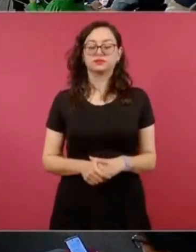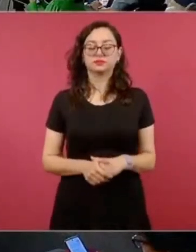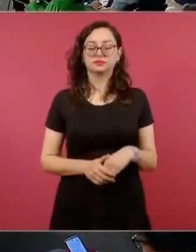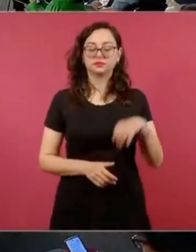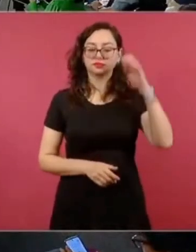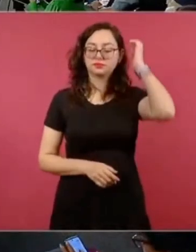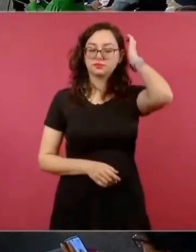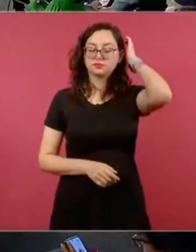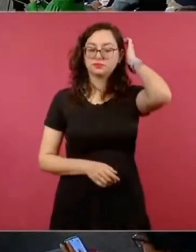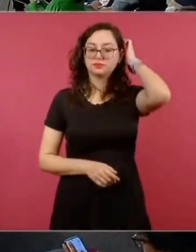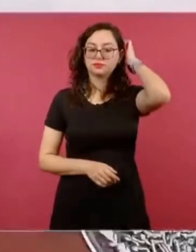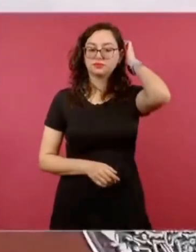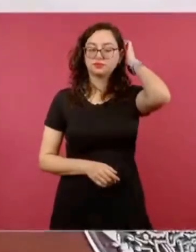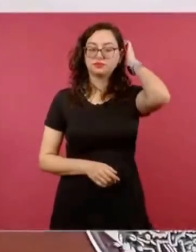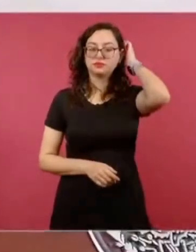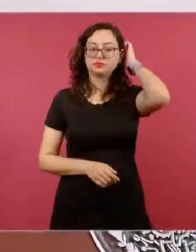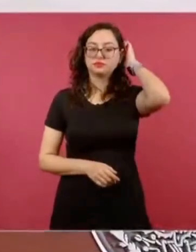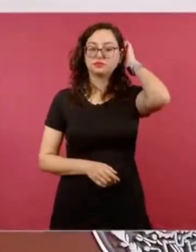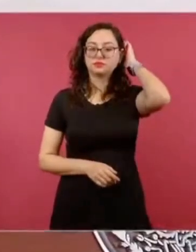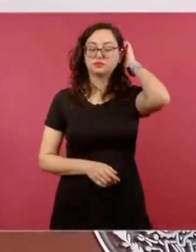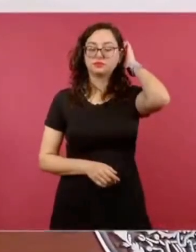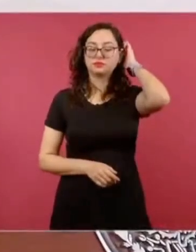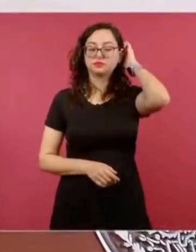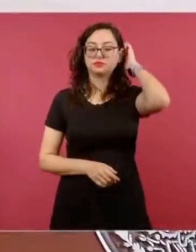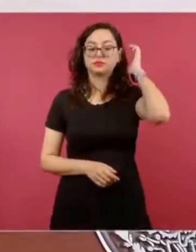que ir de nuevo al fondo,